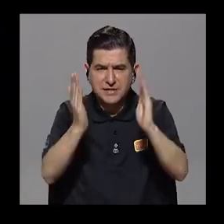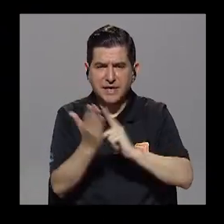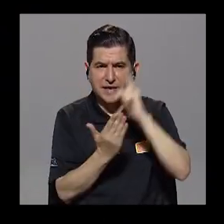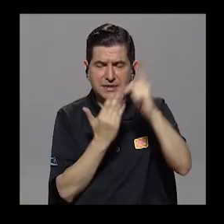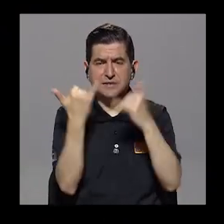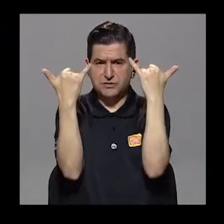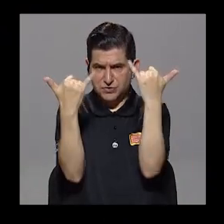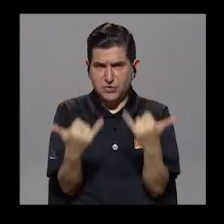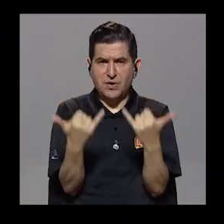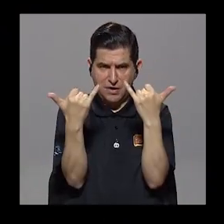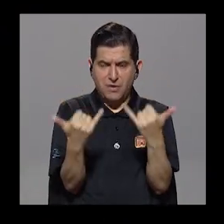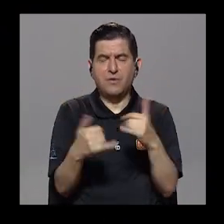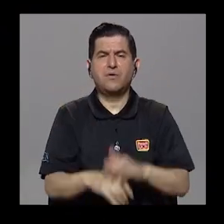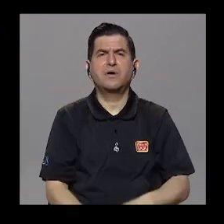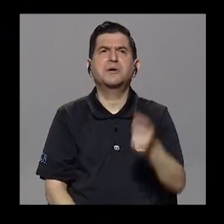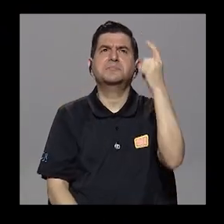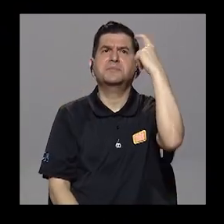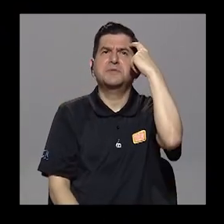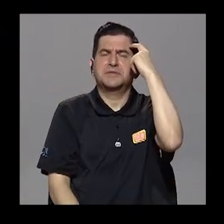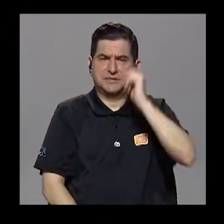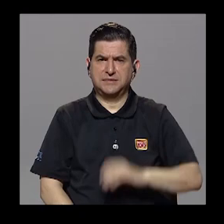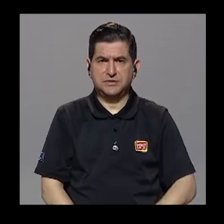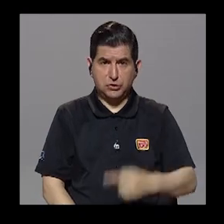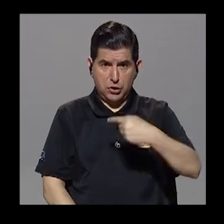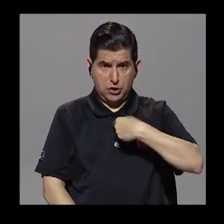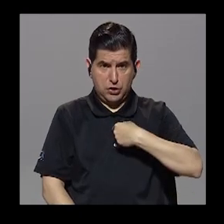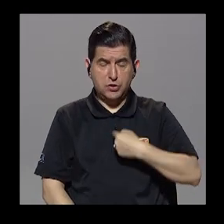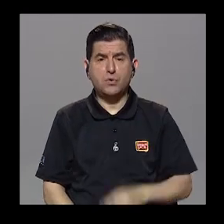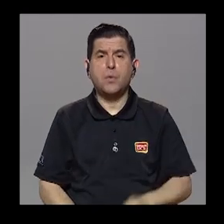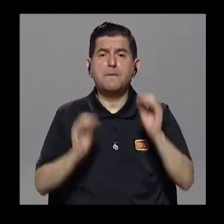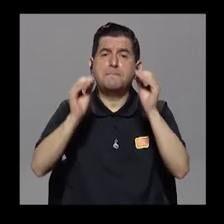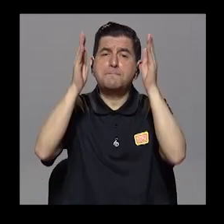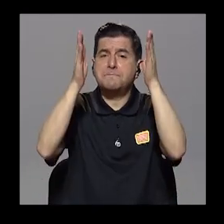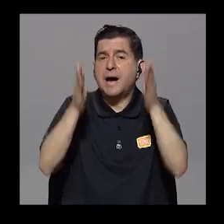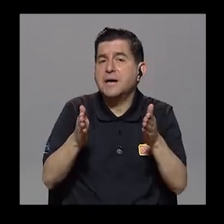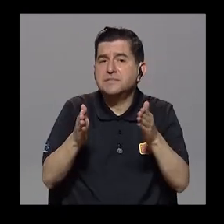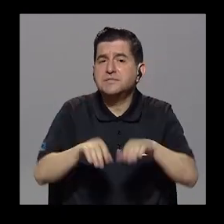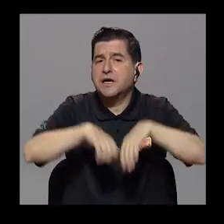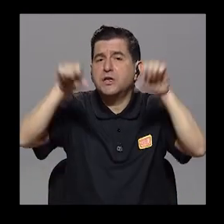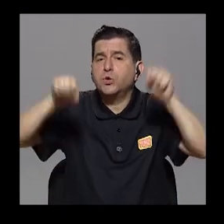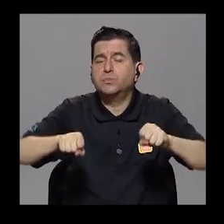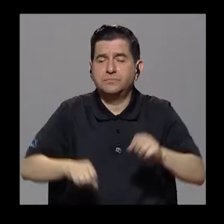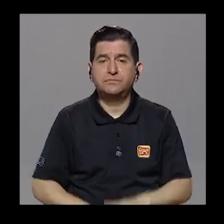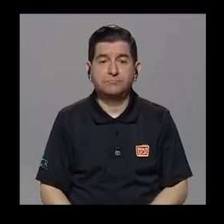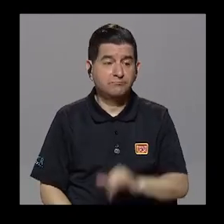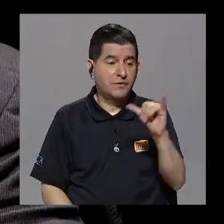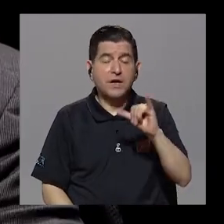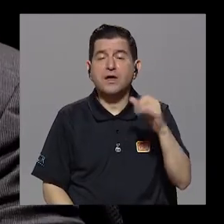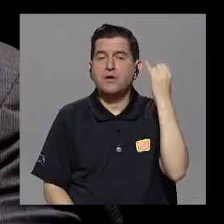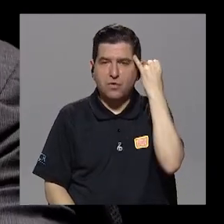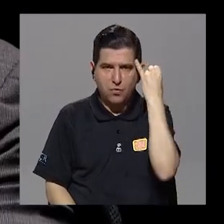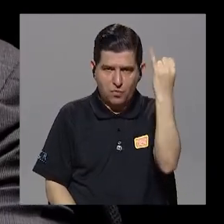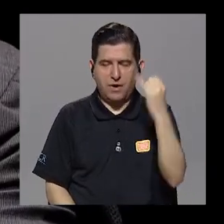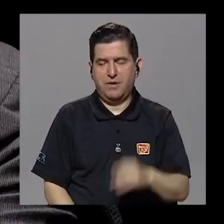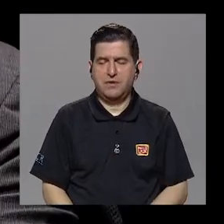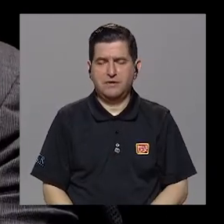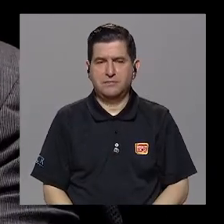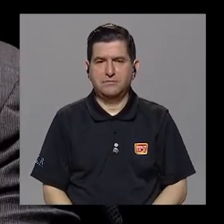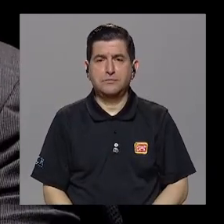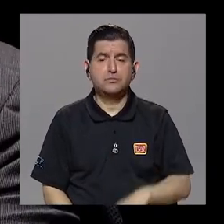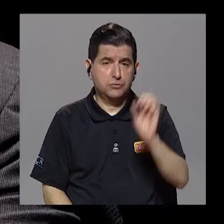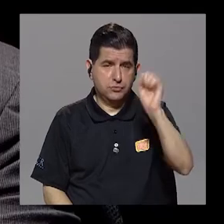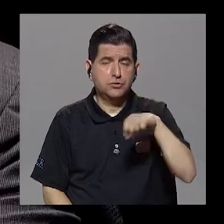siguiendo el programa en este preciso momento pensaría, ¿y si yo estoy en el magisterio? Bueno, es la misma lógica. Es el mismo esquema.